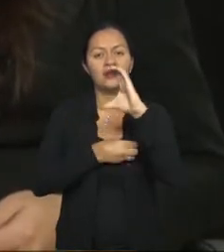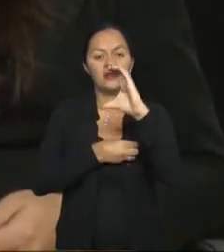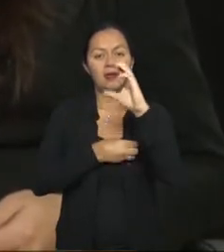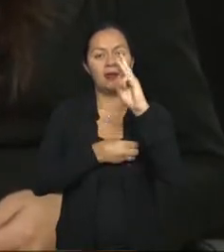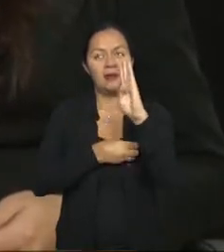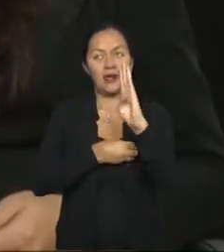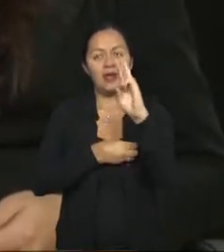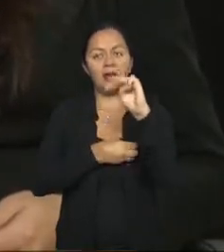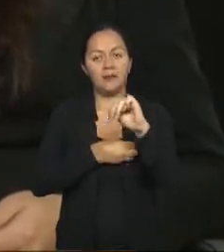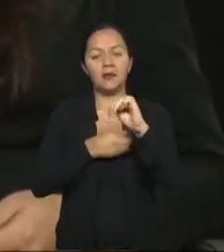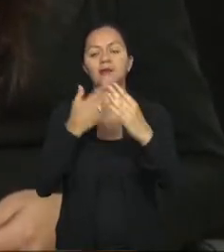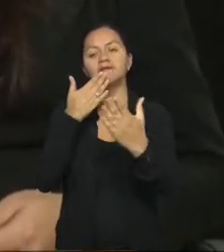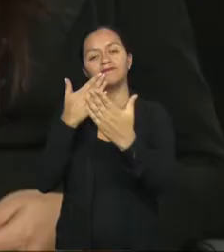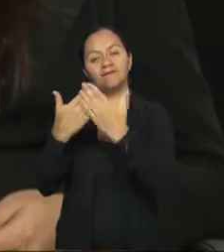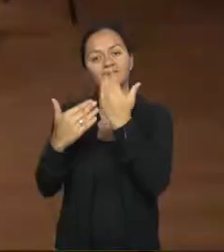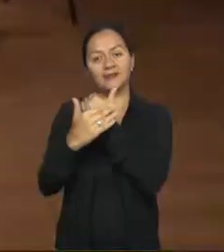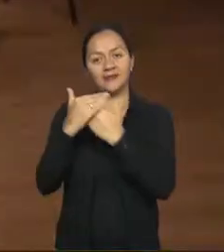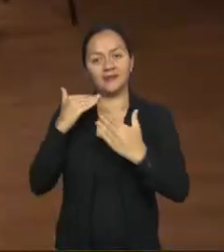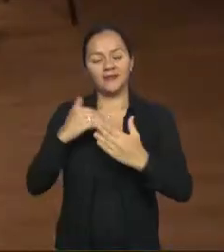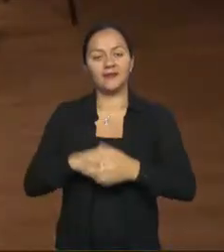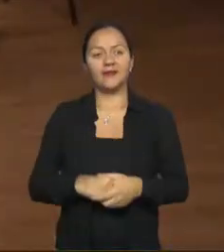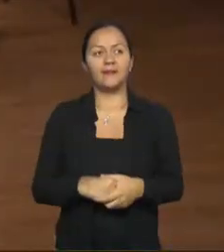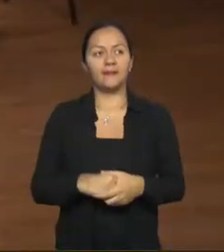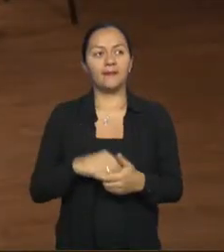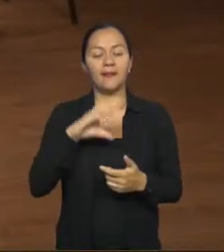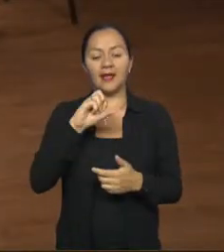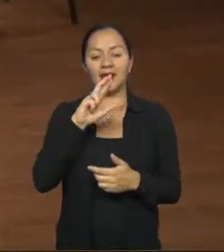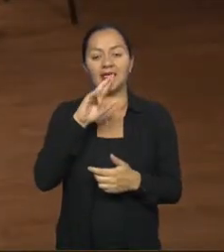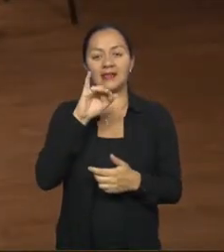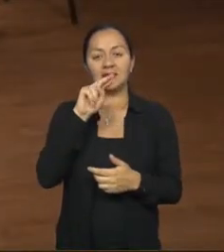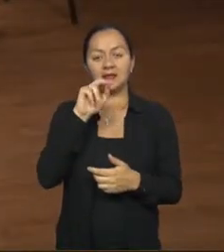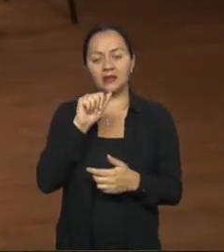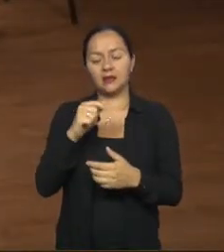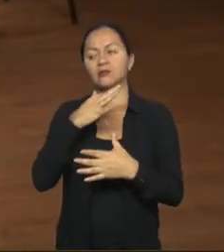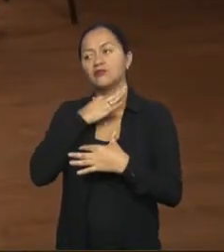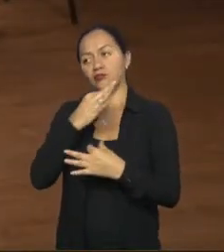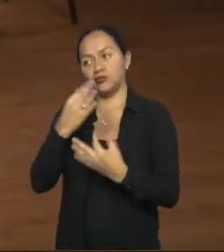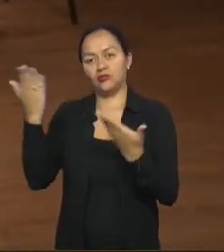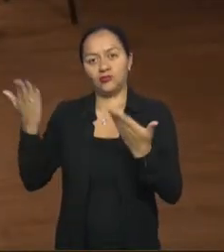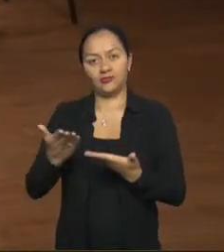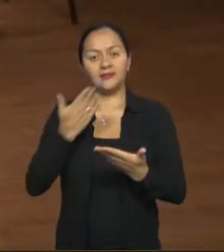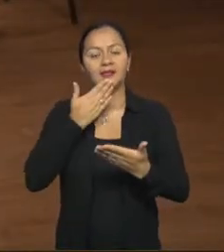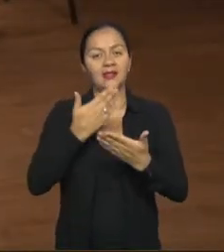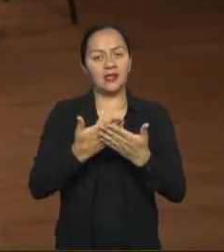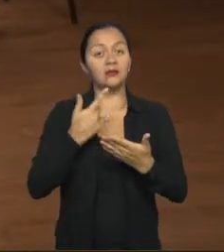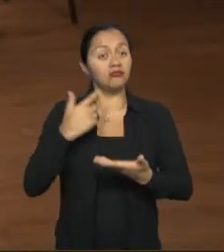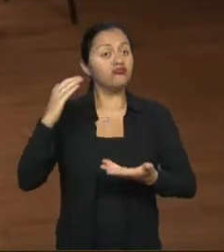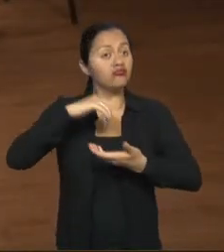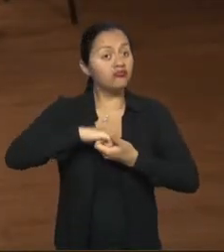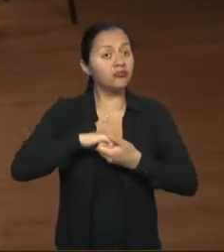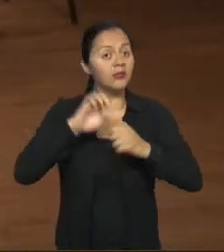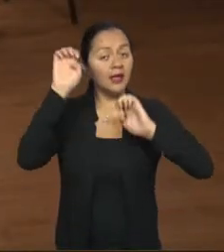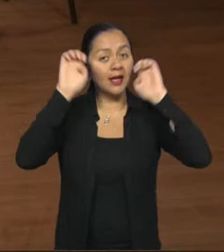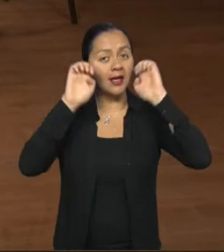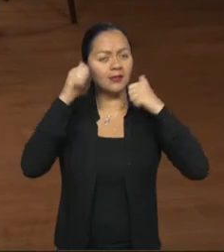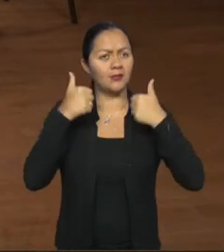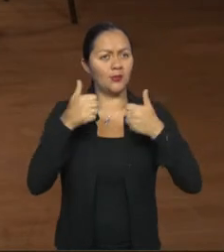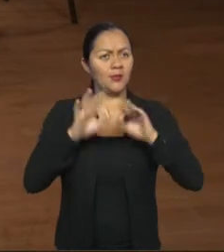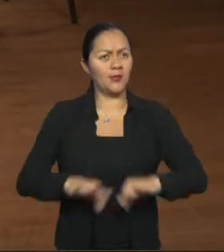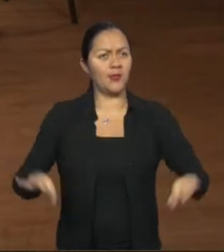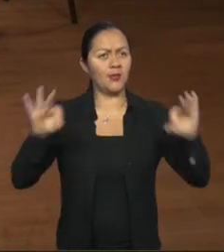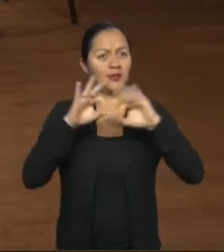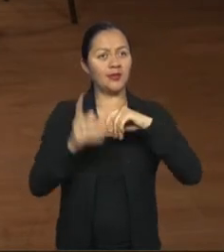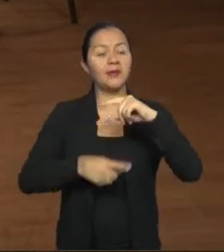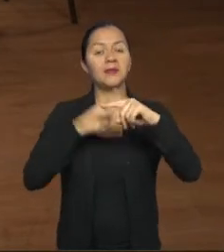con ustedes. Gracias por la invitación. Sí, un gusto tenerte. Bueno, creo que eres un aliado estratégico en este momento y has